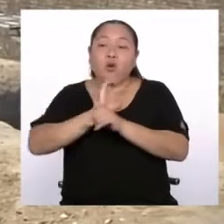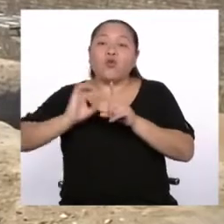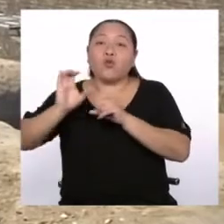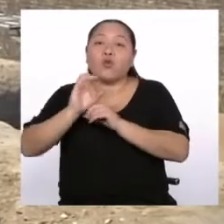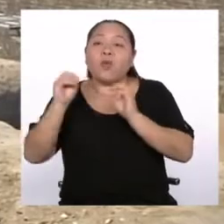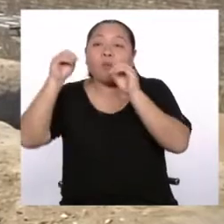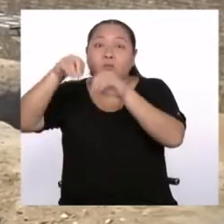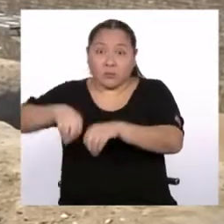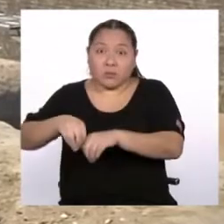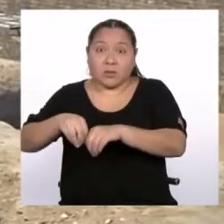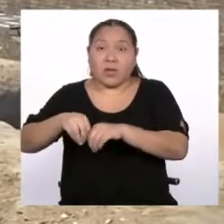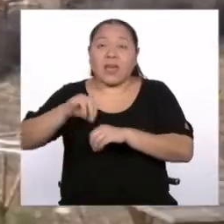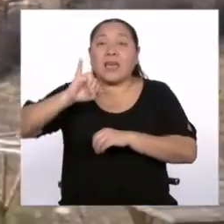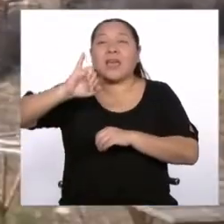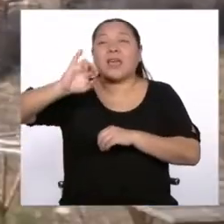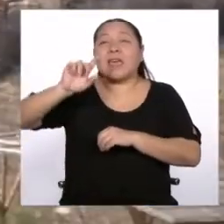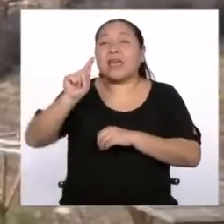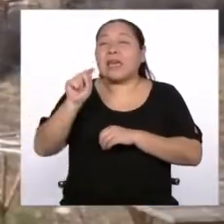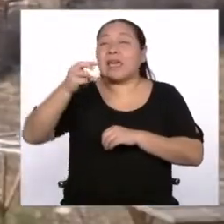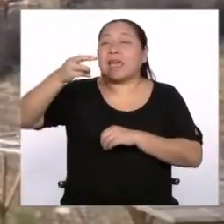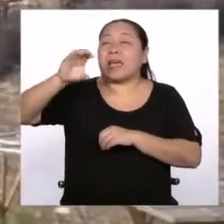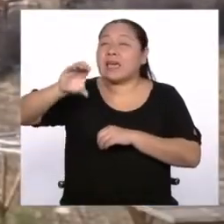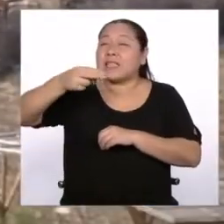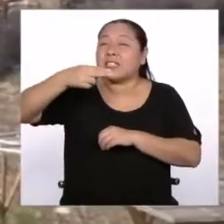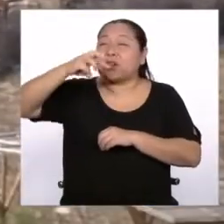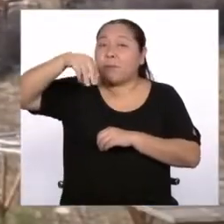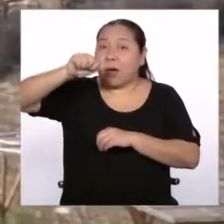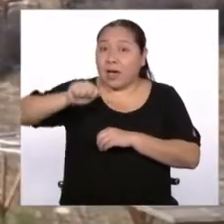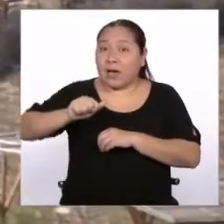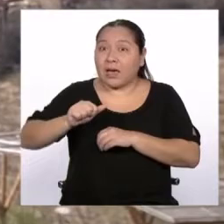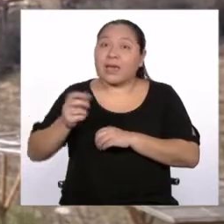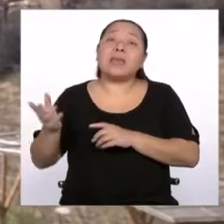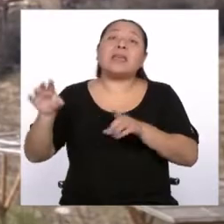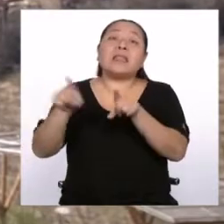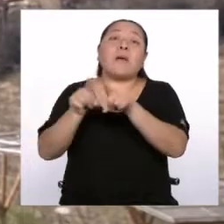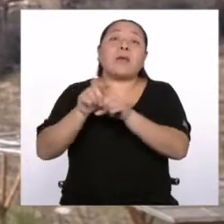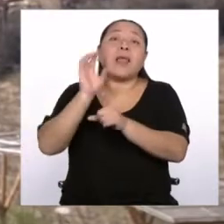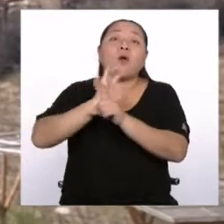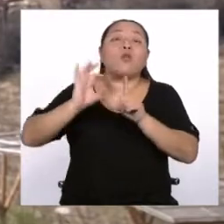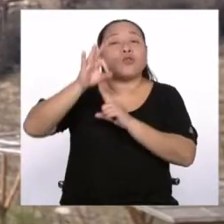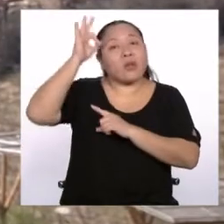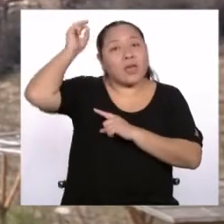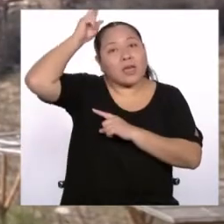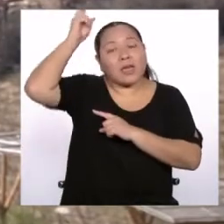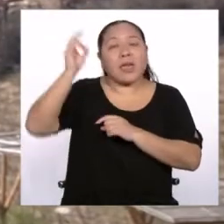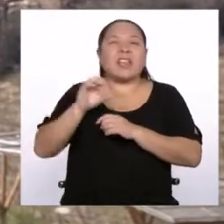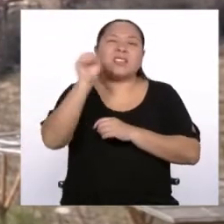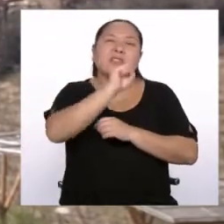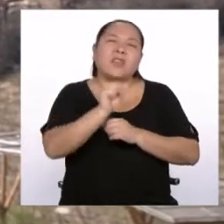Inca, entre los siglos XV y XVI de nuestra era.